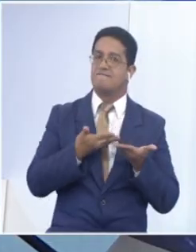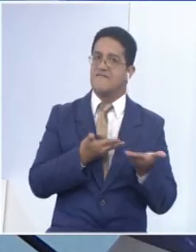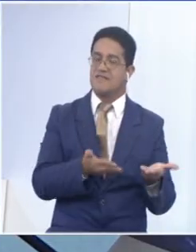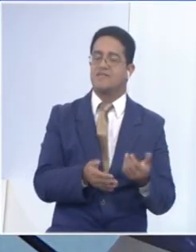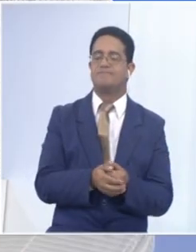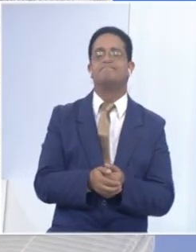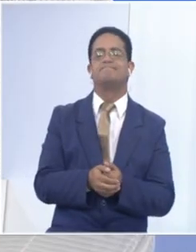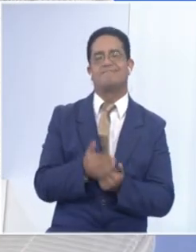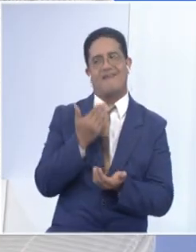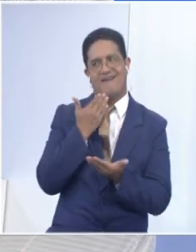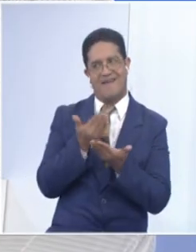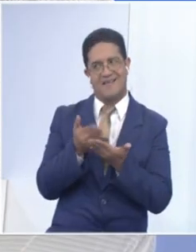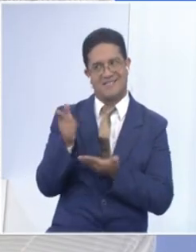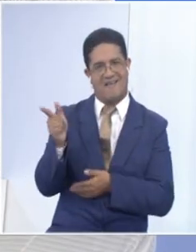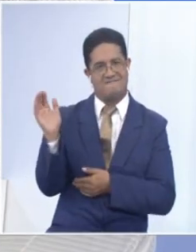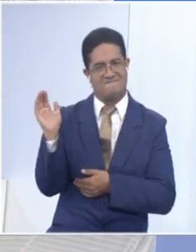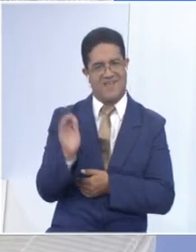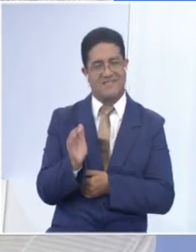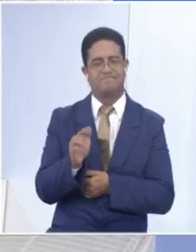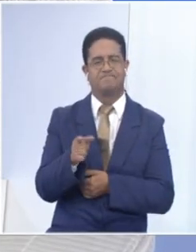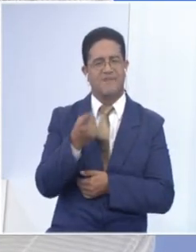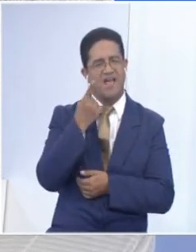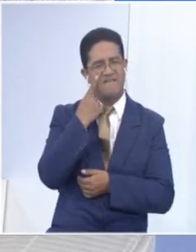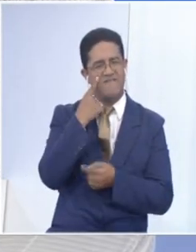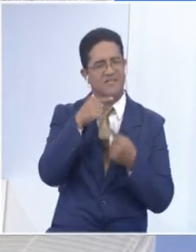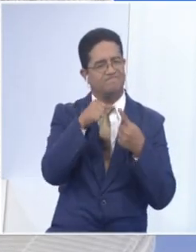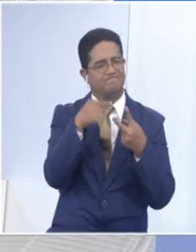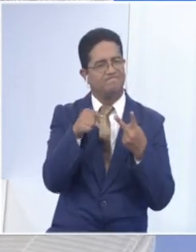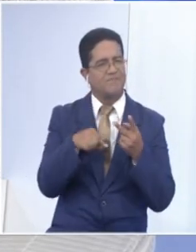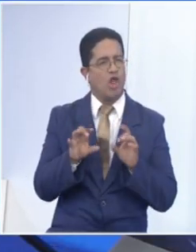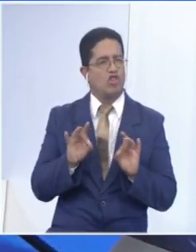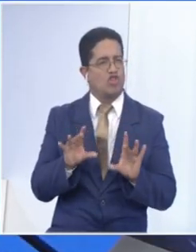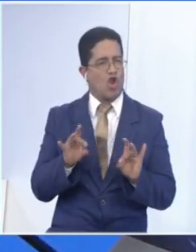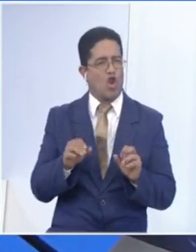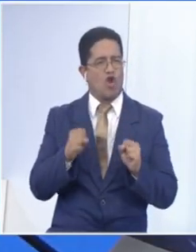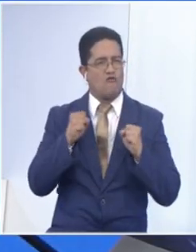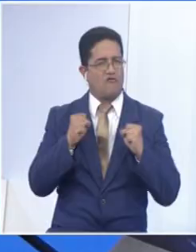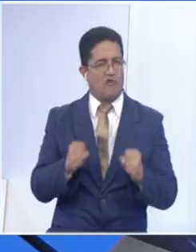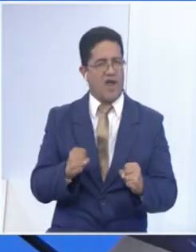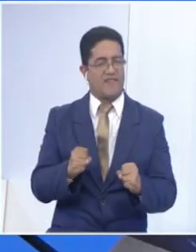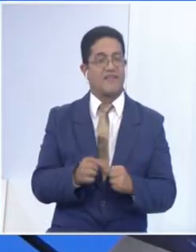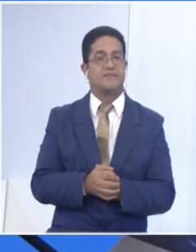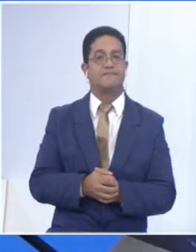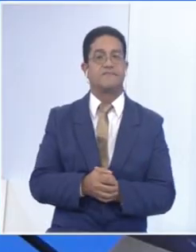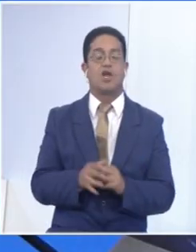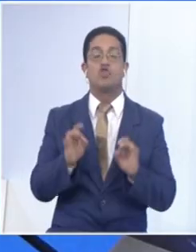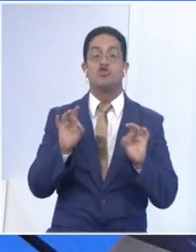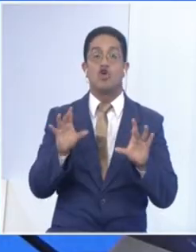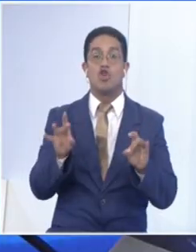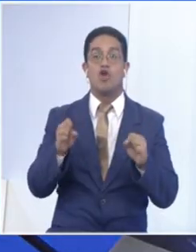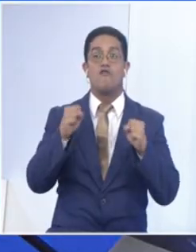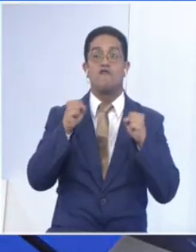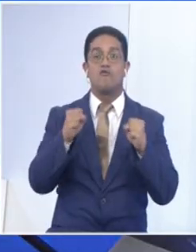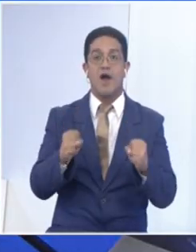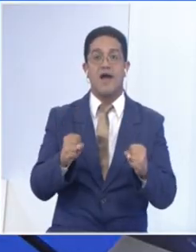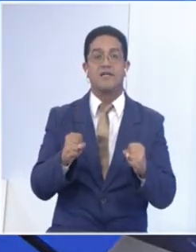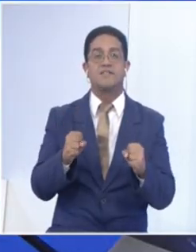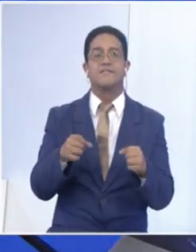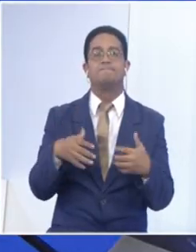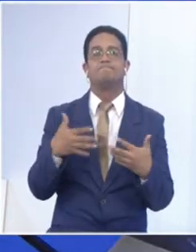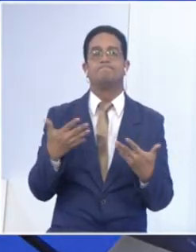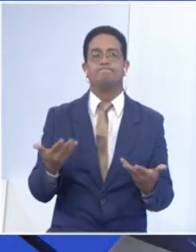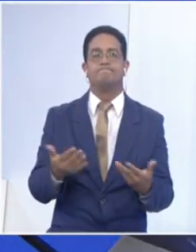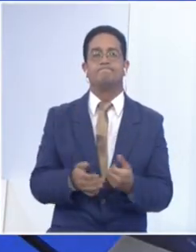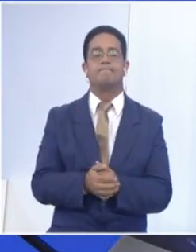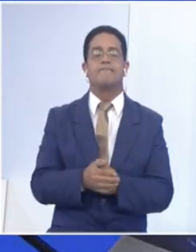por acompañarnos. Vamos a ver cuáles son esos dolores crónicos más frecuentes. El dolor crónico más frecuente, vamos a hablar de